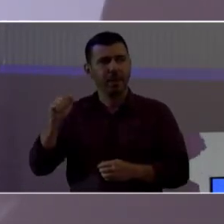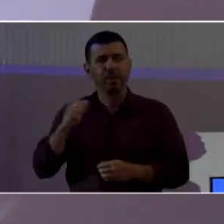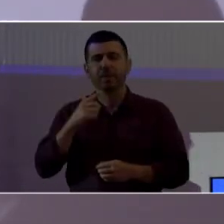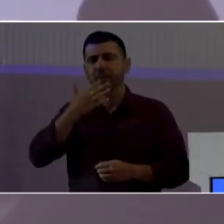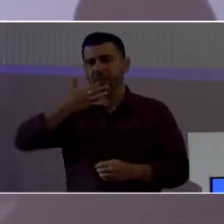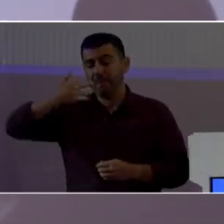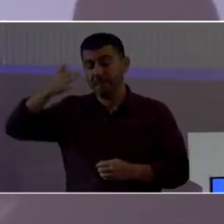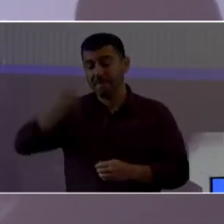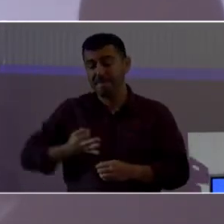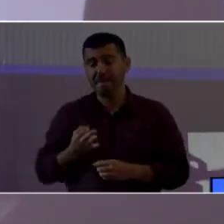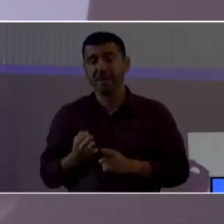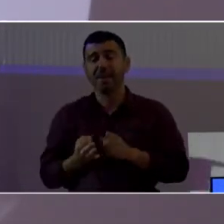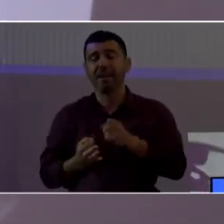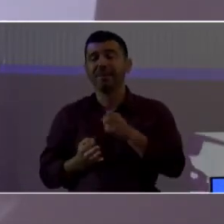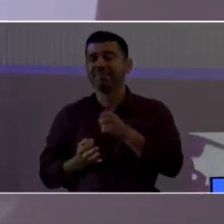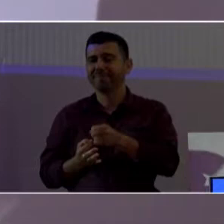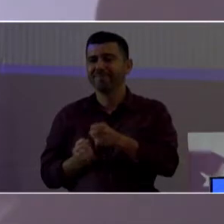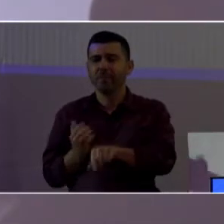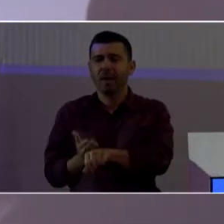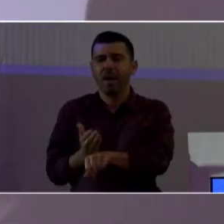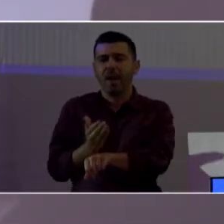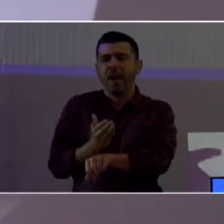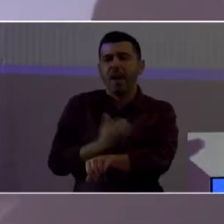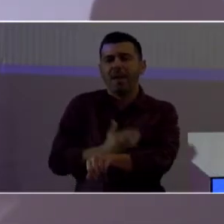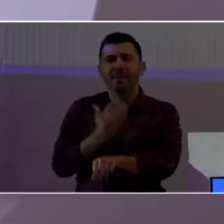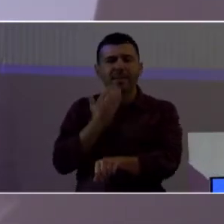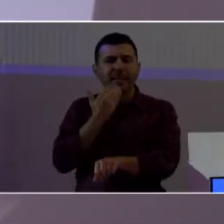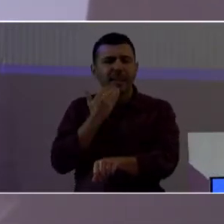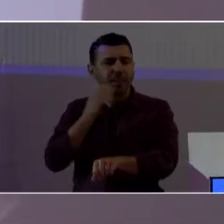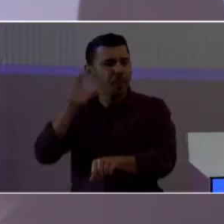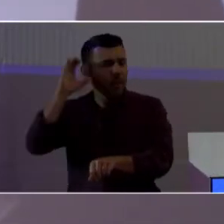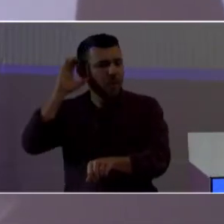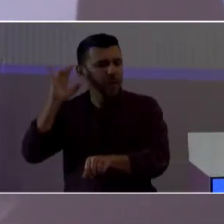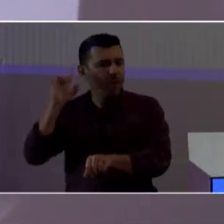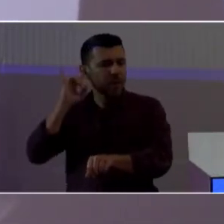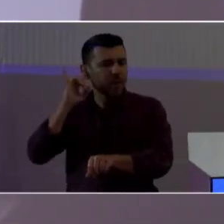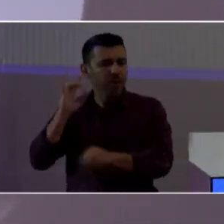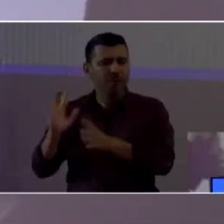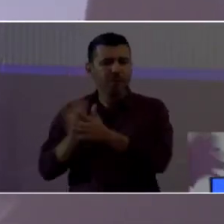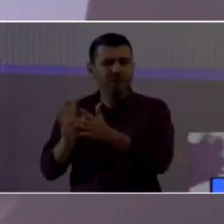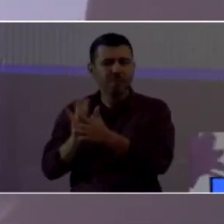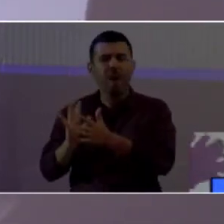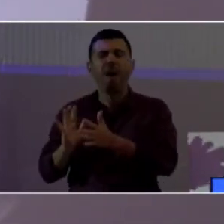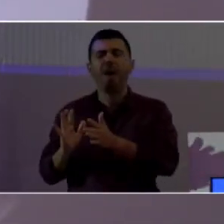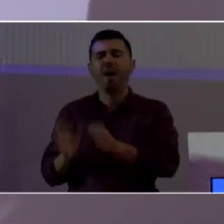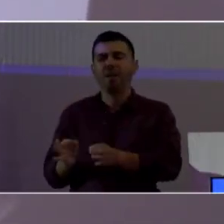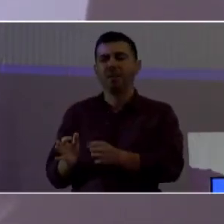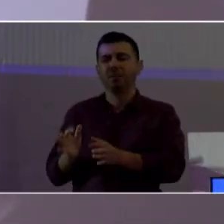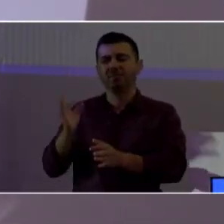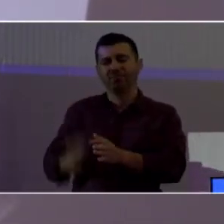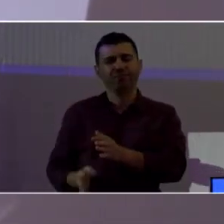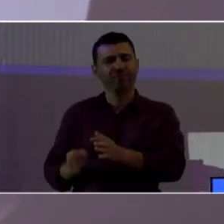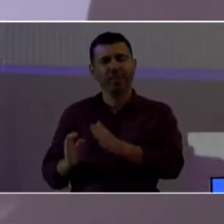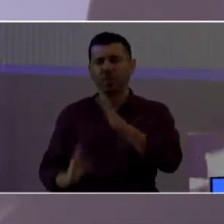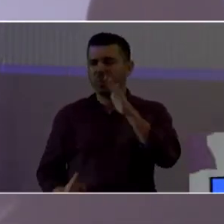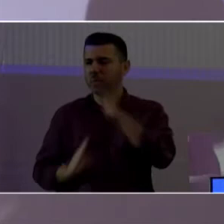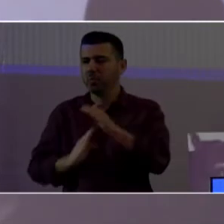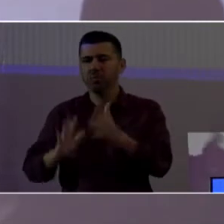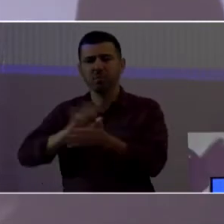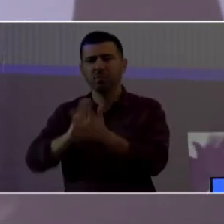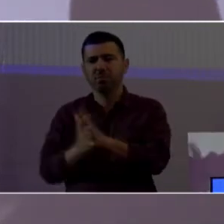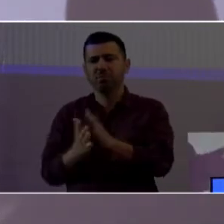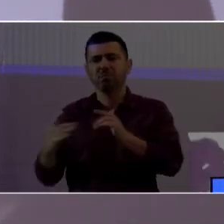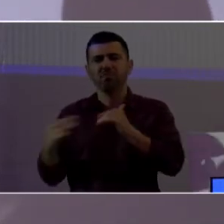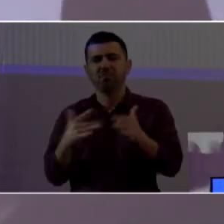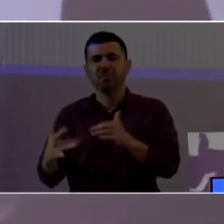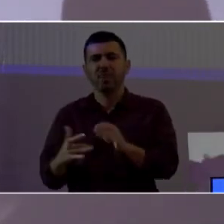verdades que si nosotros las hubiésemos escuchado y puesto en práctica hace muchísimo tiempo, de verdad que la guerra nunca habría existido en nuestro país. Y